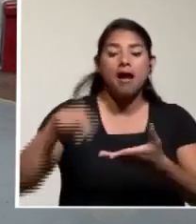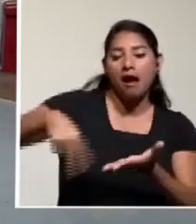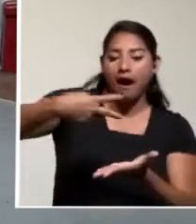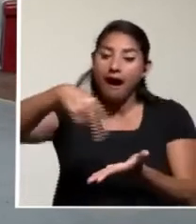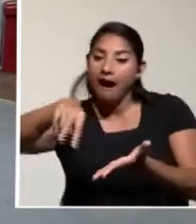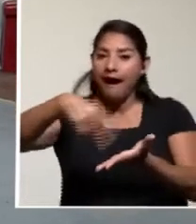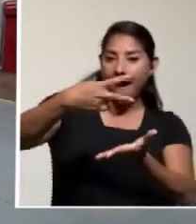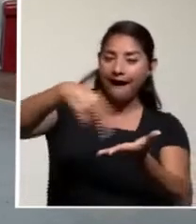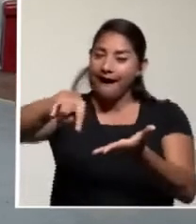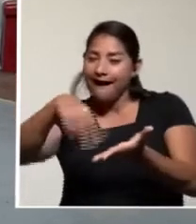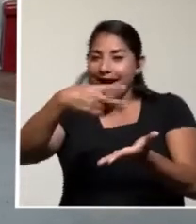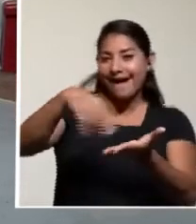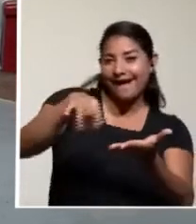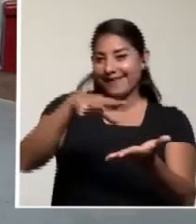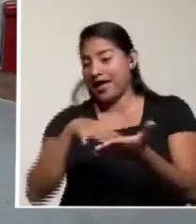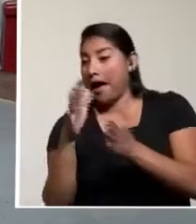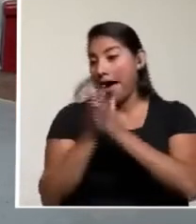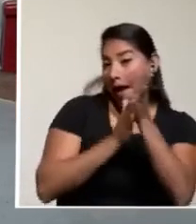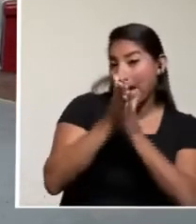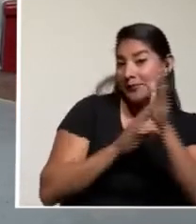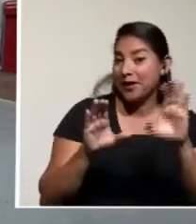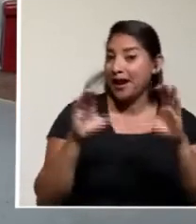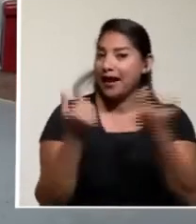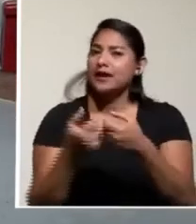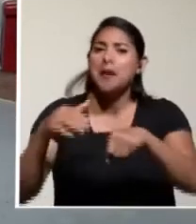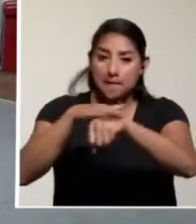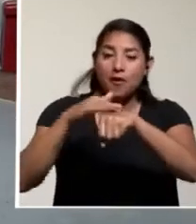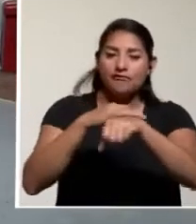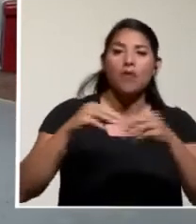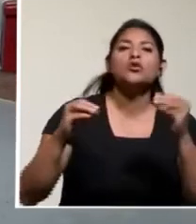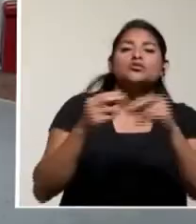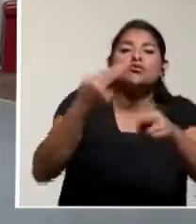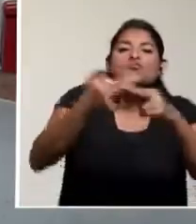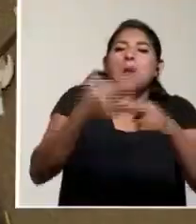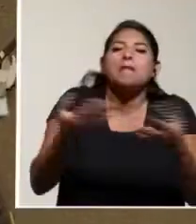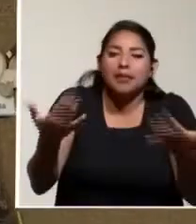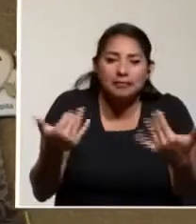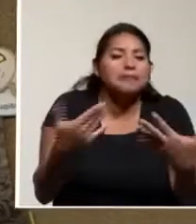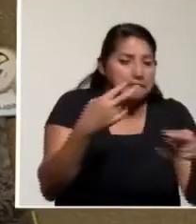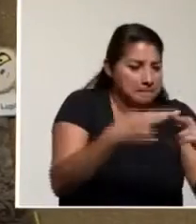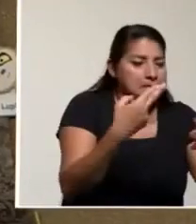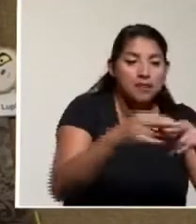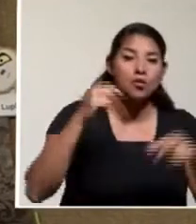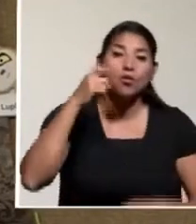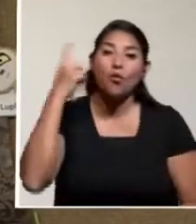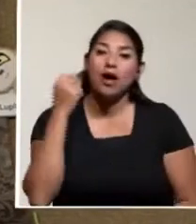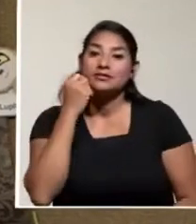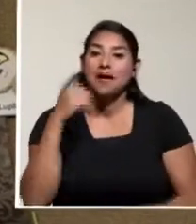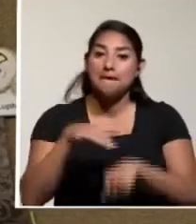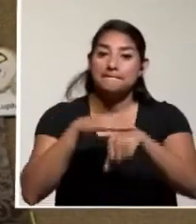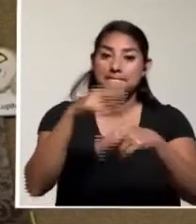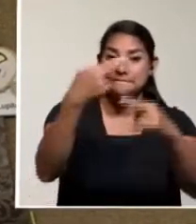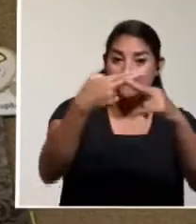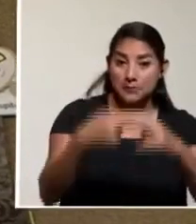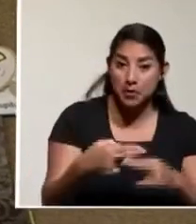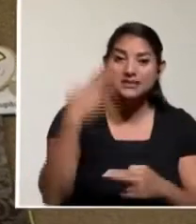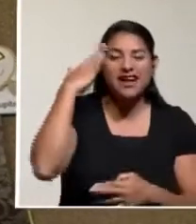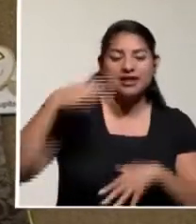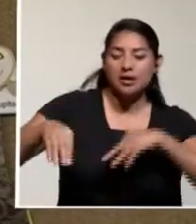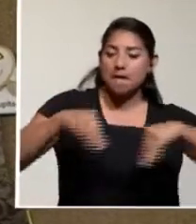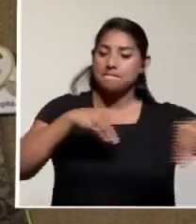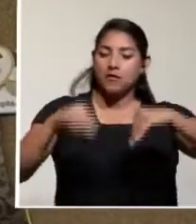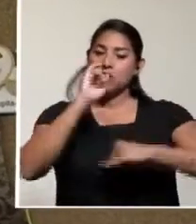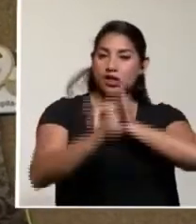bailar. ¿Quiénes más van a venir a aprovechar la clase hoy? Sí, que nos manden por favor el nombre ahí en el WhatsApp para saber quiénes son los que están en la clase de